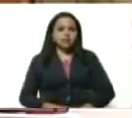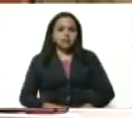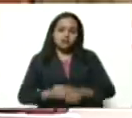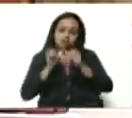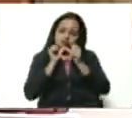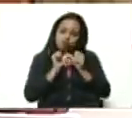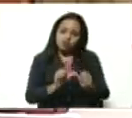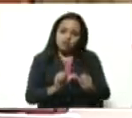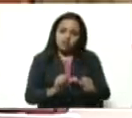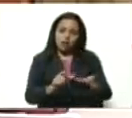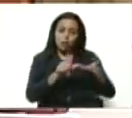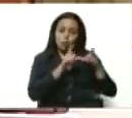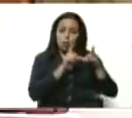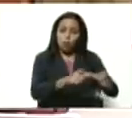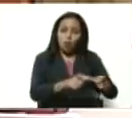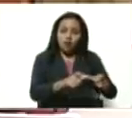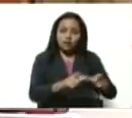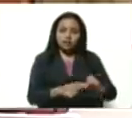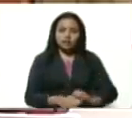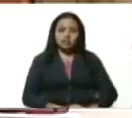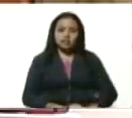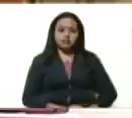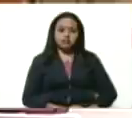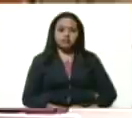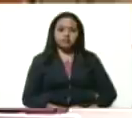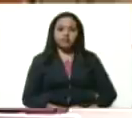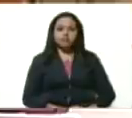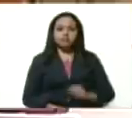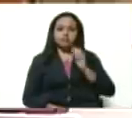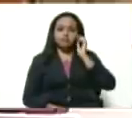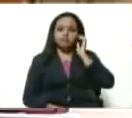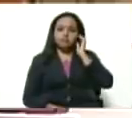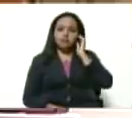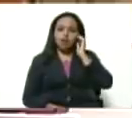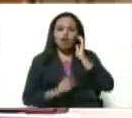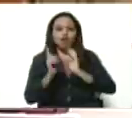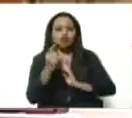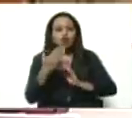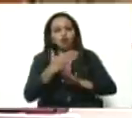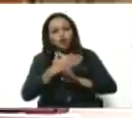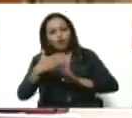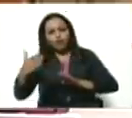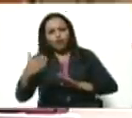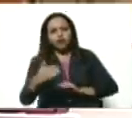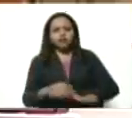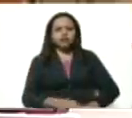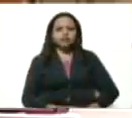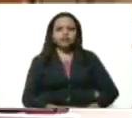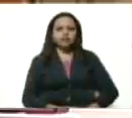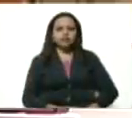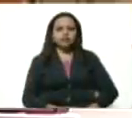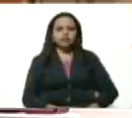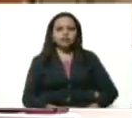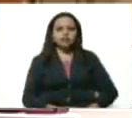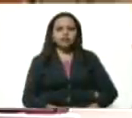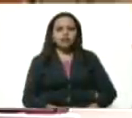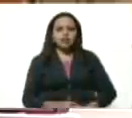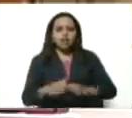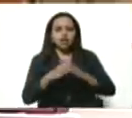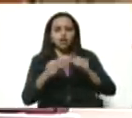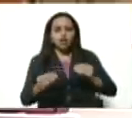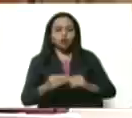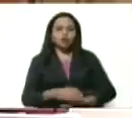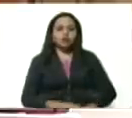en régimen de cuarentena radical efecto todo lo que tiene que ver con el